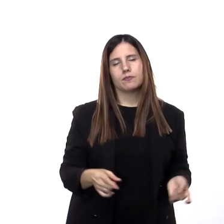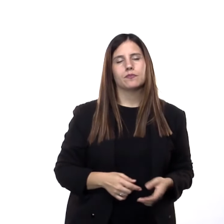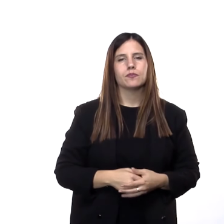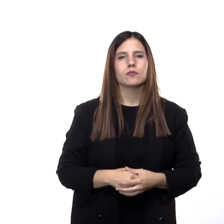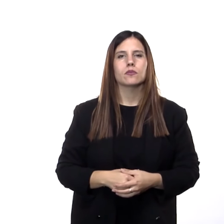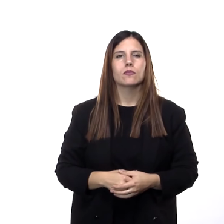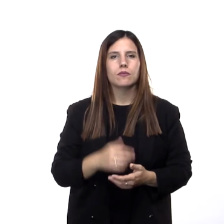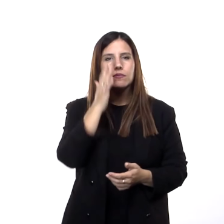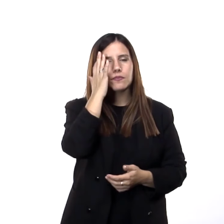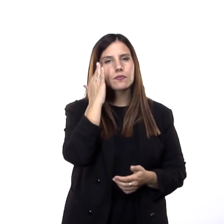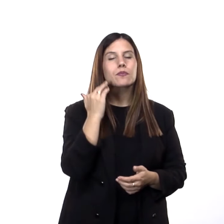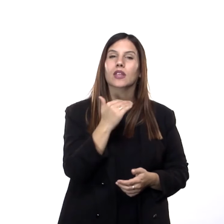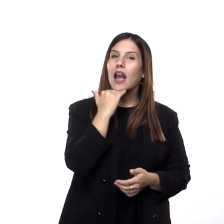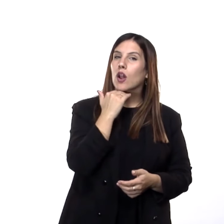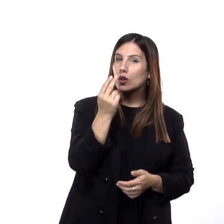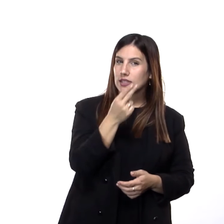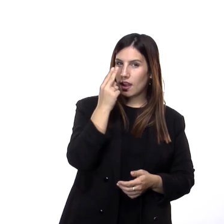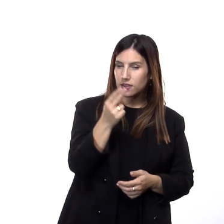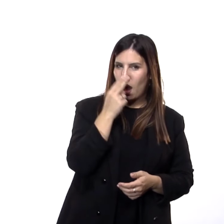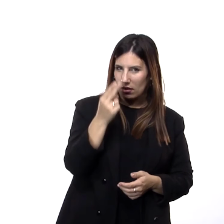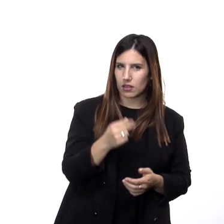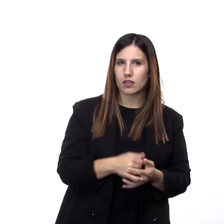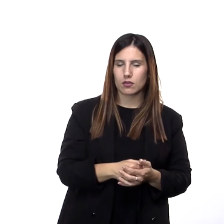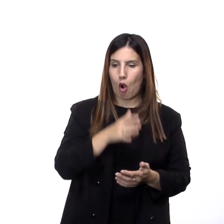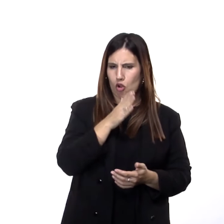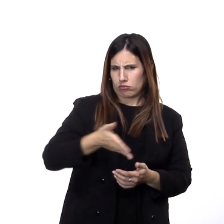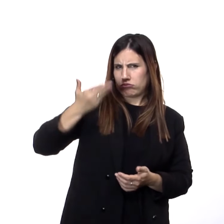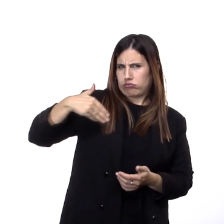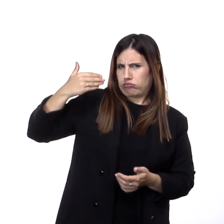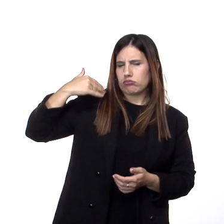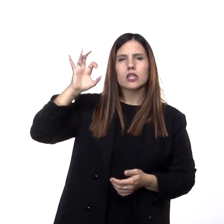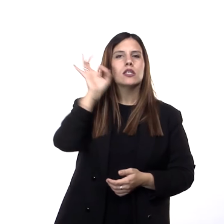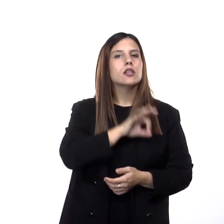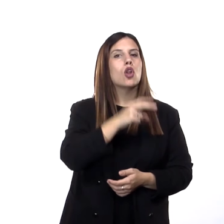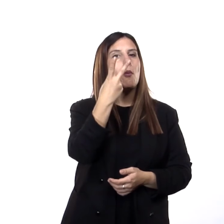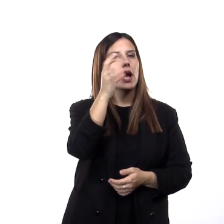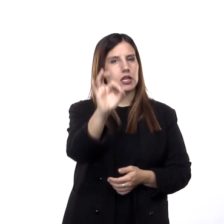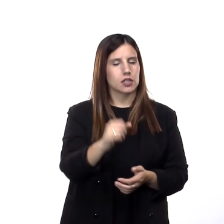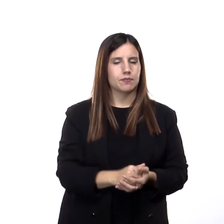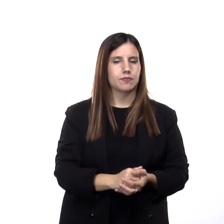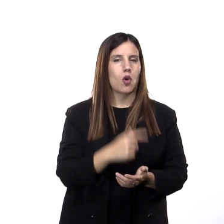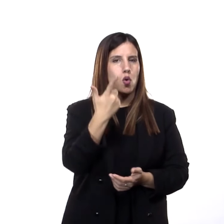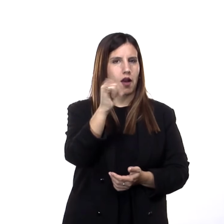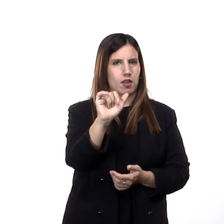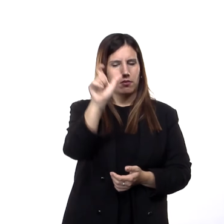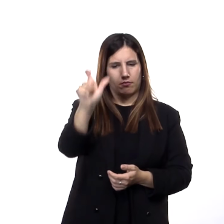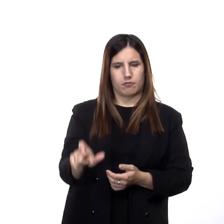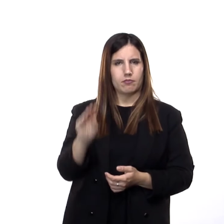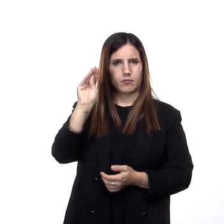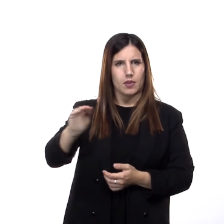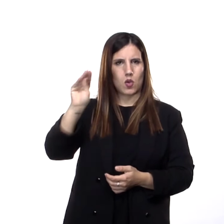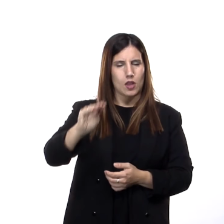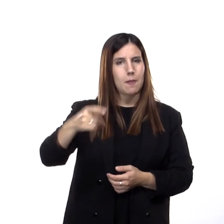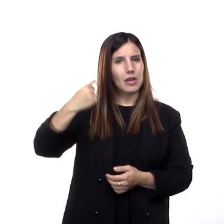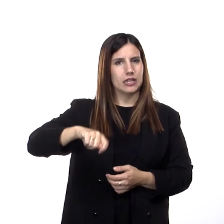una cosa muy interesante que pasó en el siglo 20 es que no le preguntaron a iun quién da al presidente de digital que